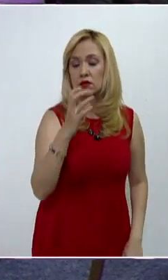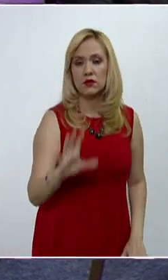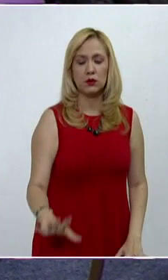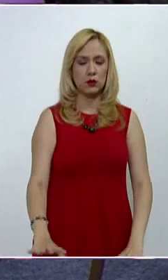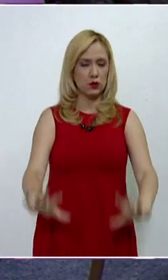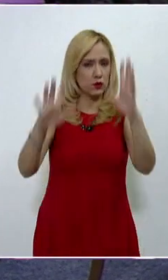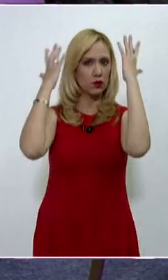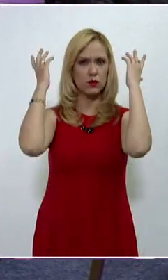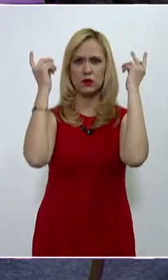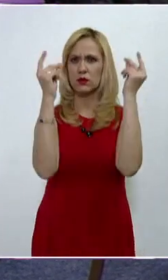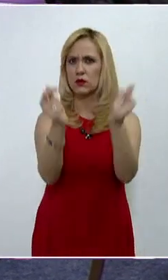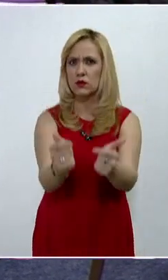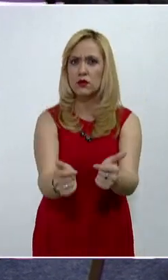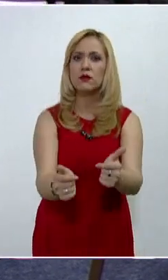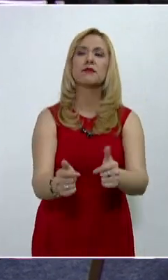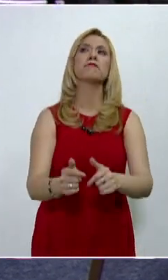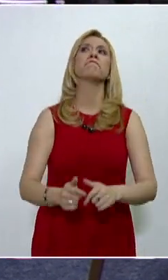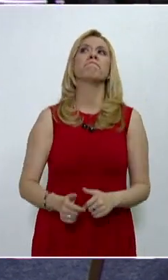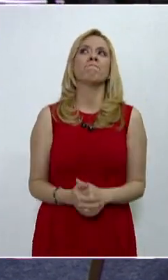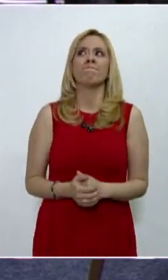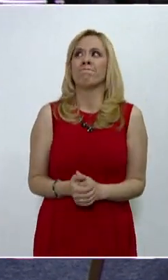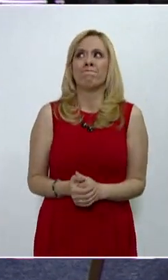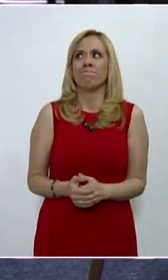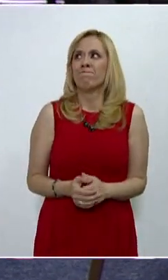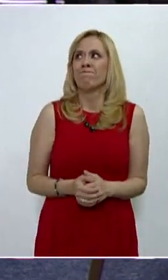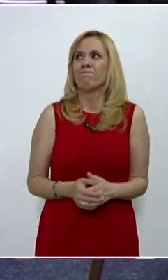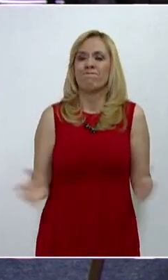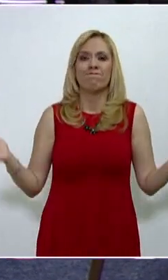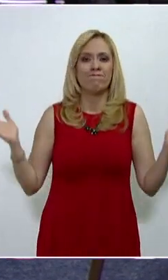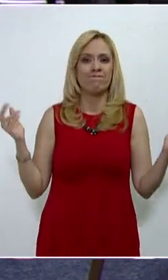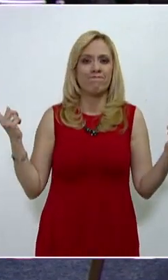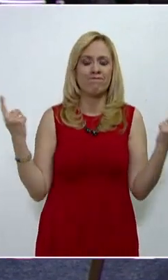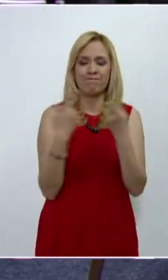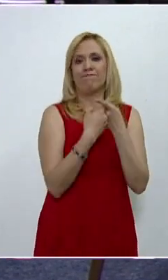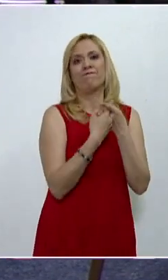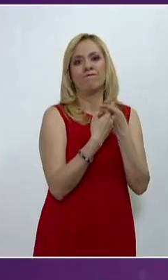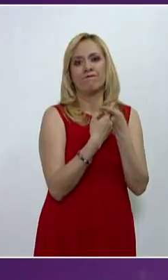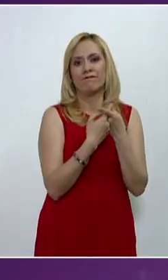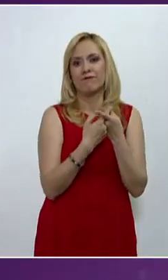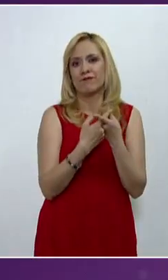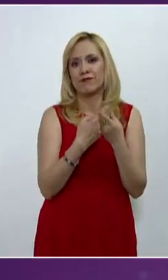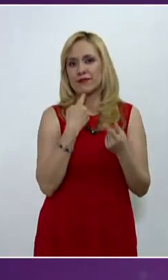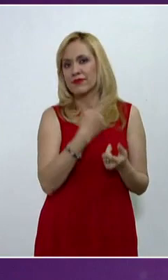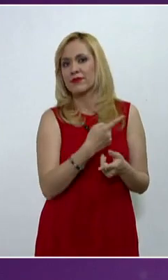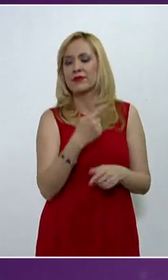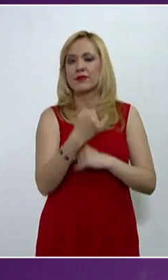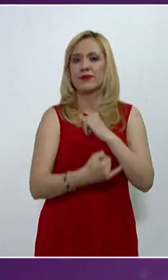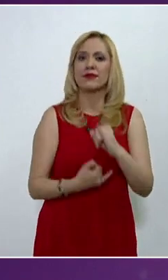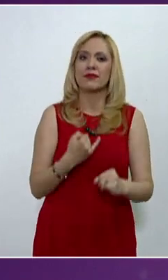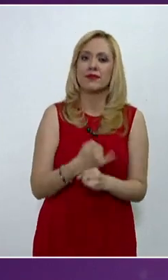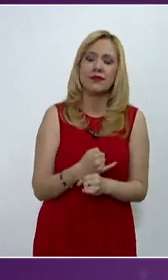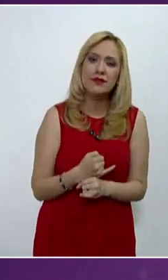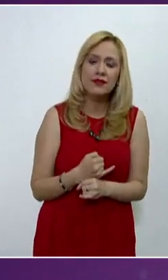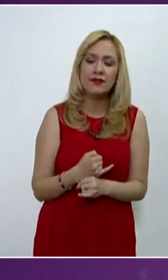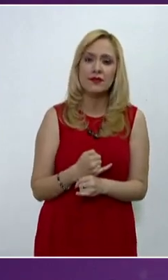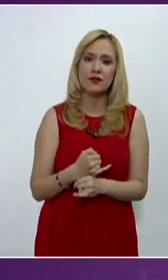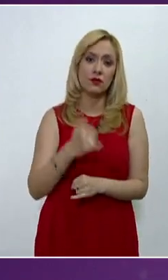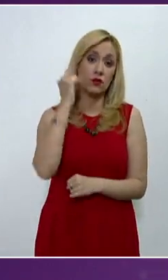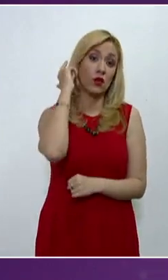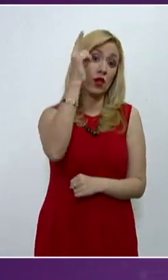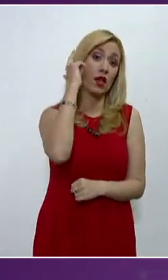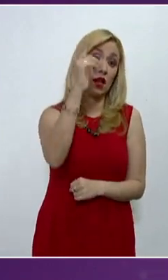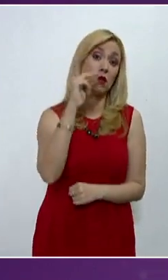compulsiva, automática u oficiosa, es rotundamente contradictoria con los estándares internacionales, y